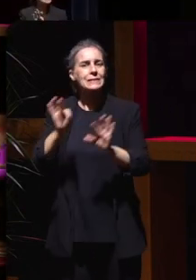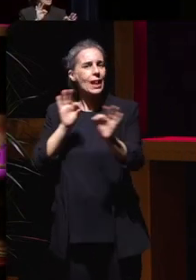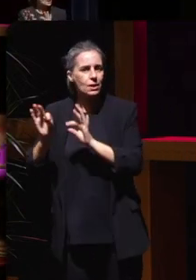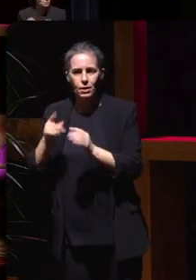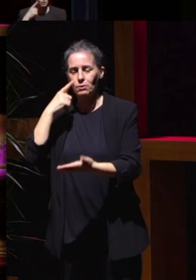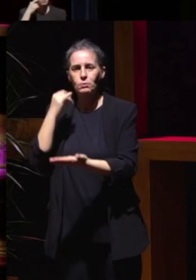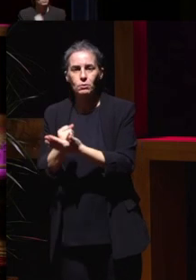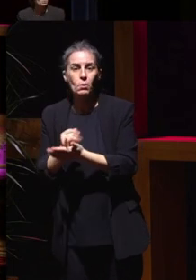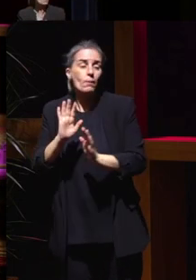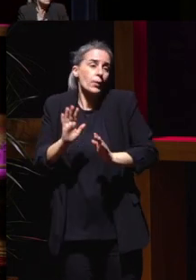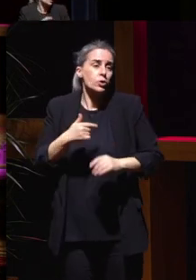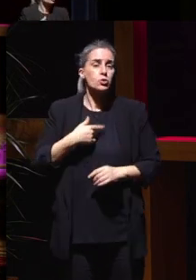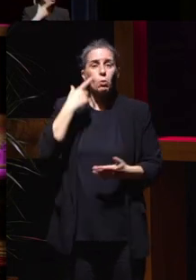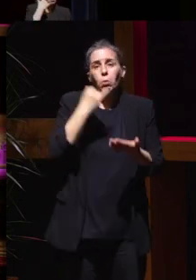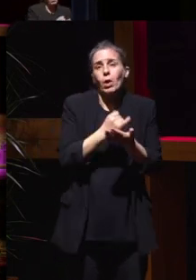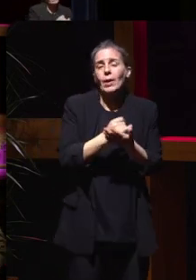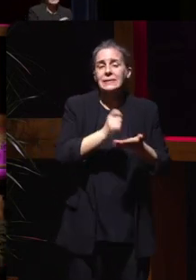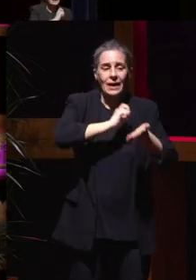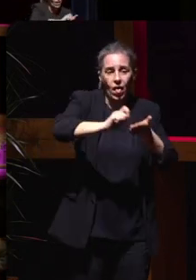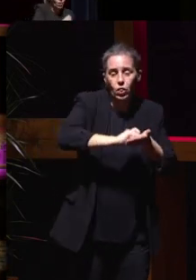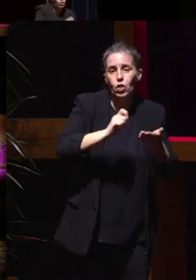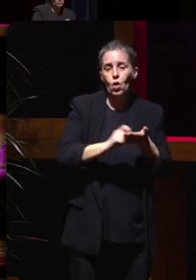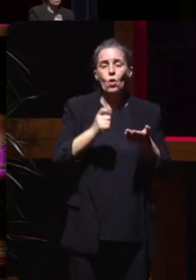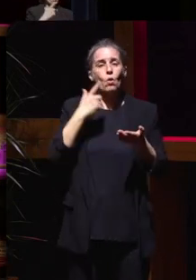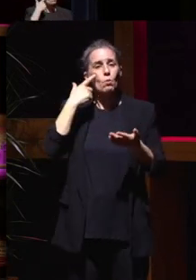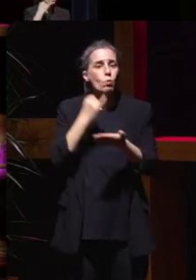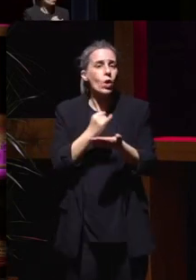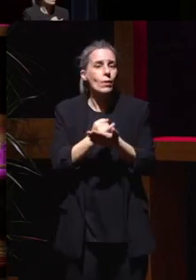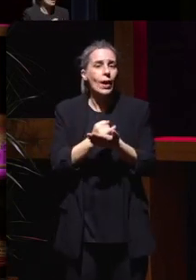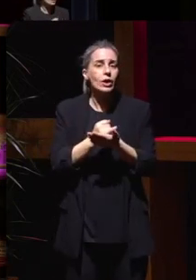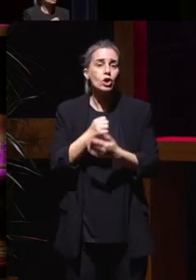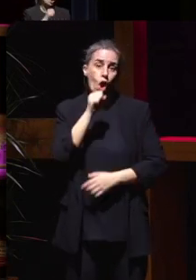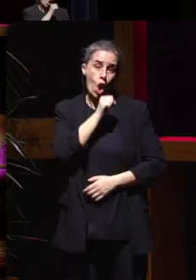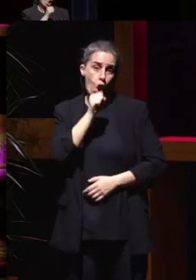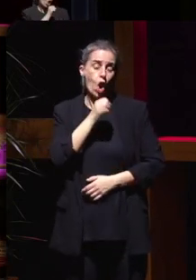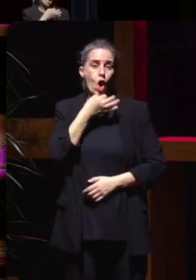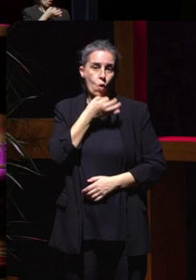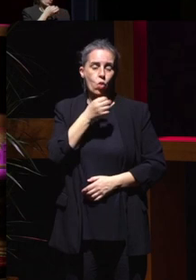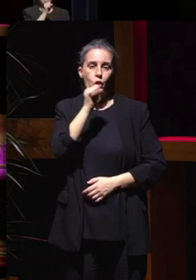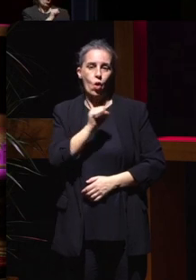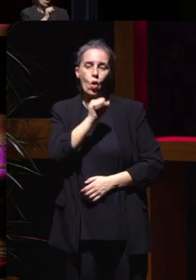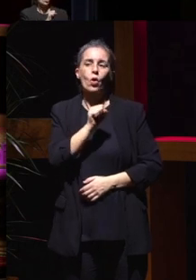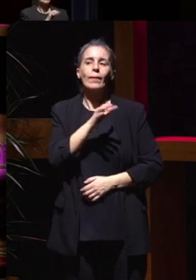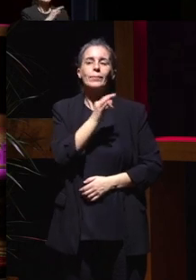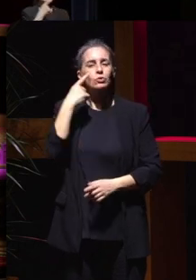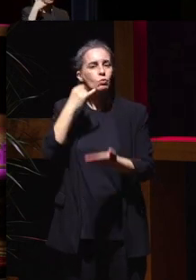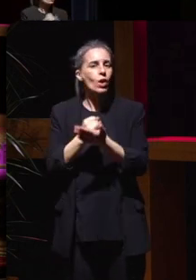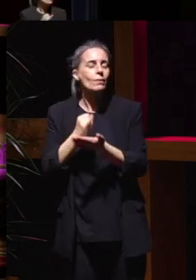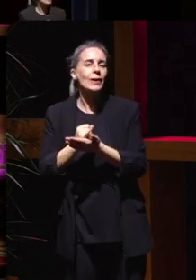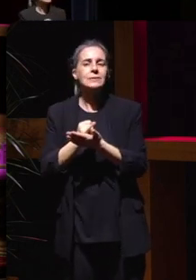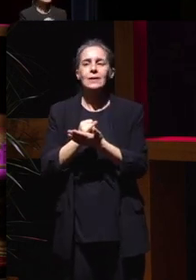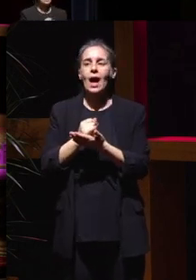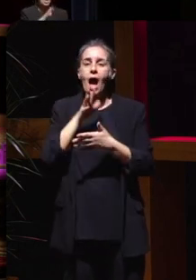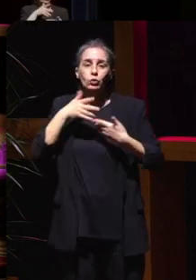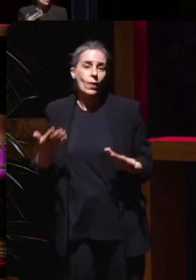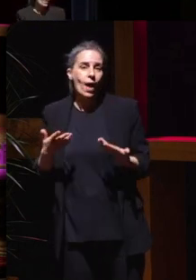quisiera unas pruebas de redacción unas pruebas de locución y unas pruebas sobre actualidad de vasca